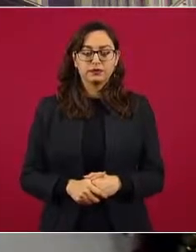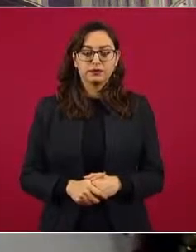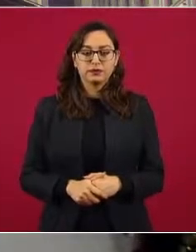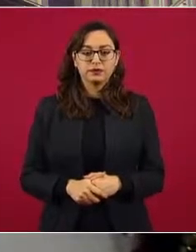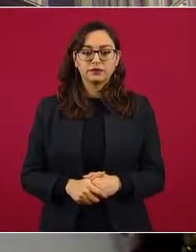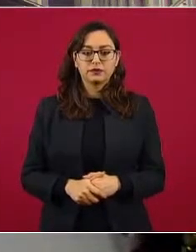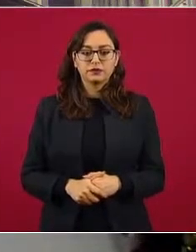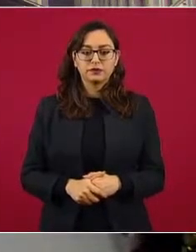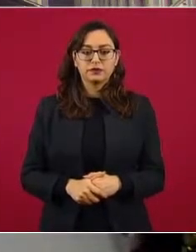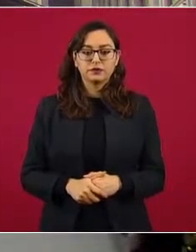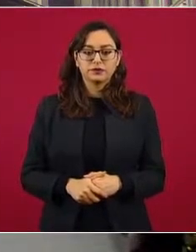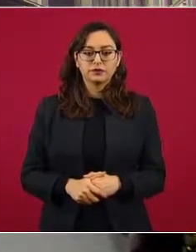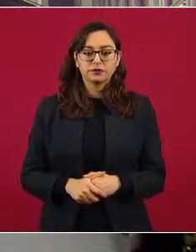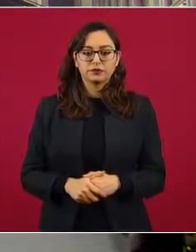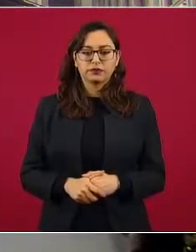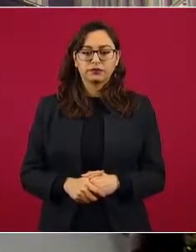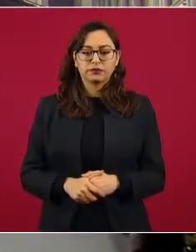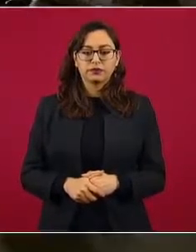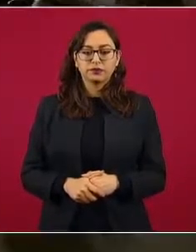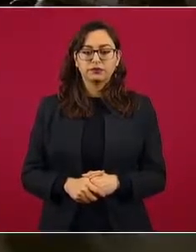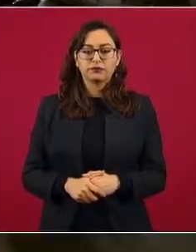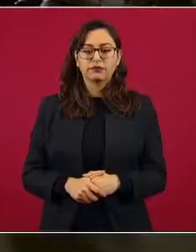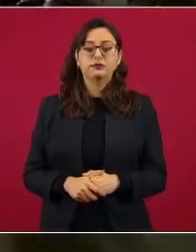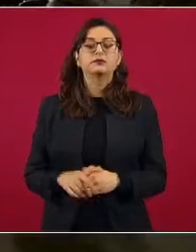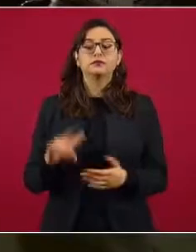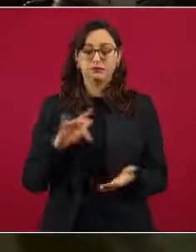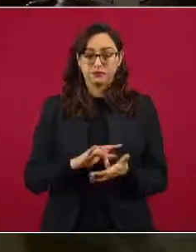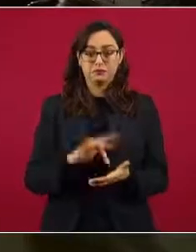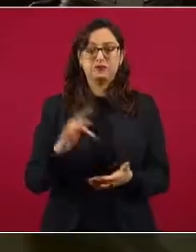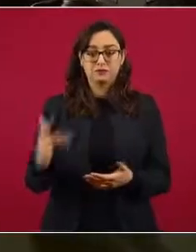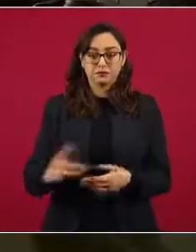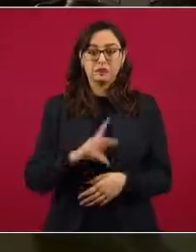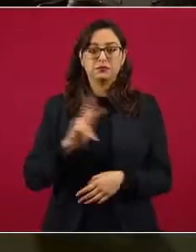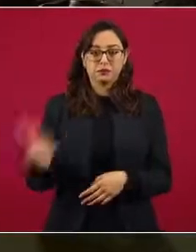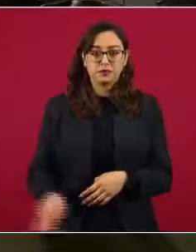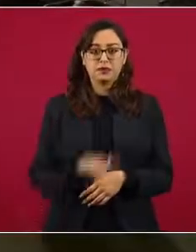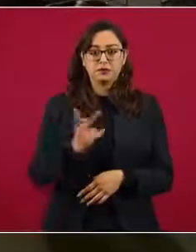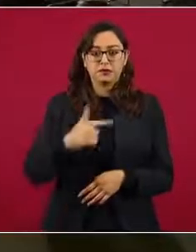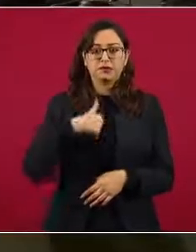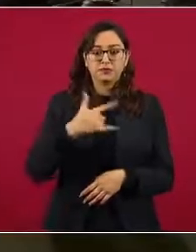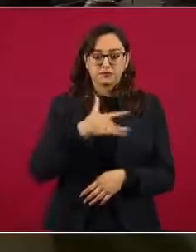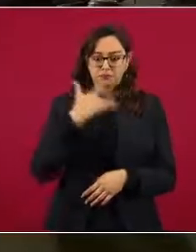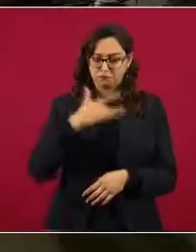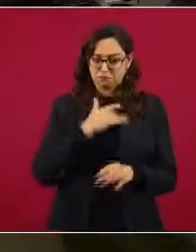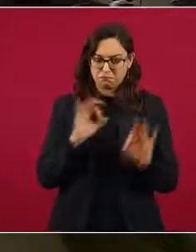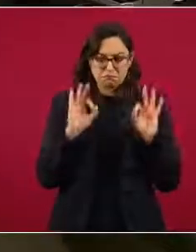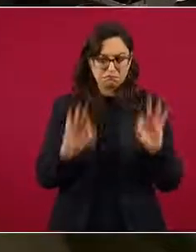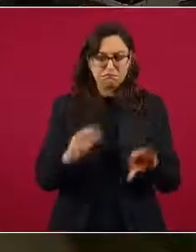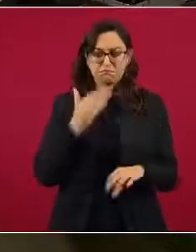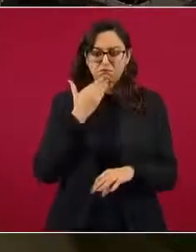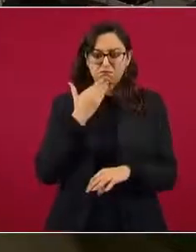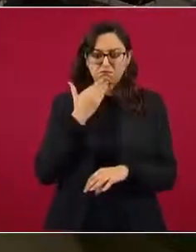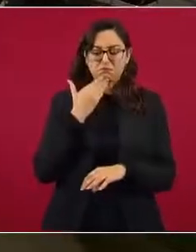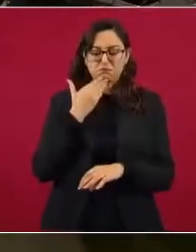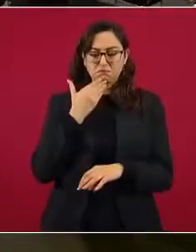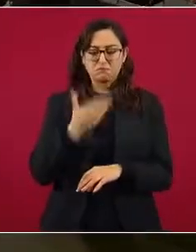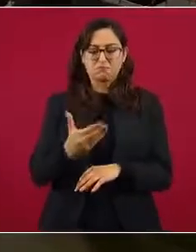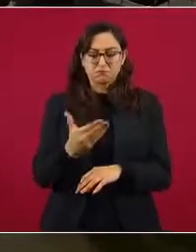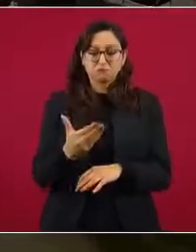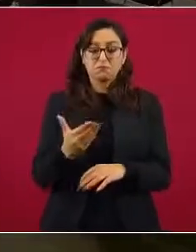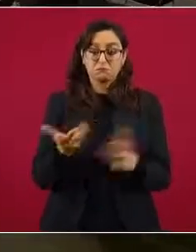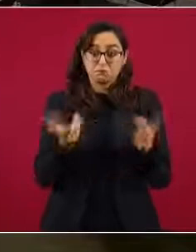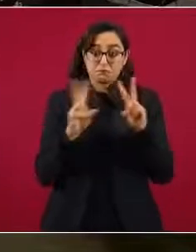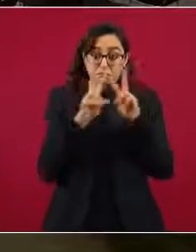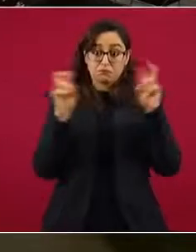Gracias, presidente. Sí, gracias por las preguntas. Me parece que son muy útiles para abordar